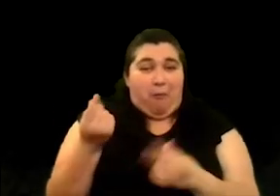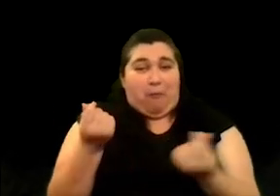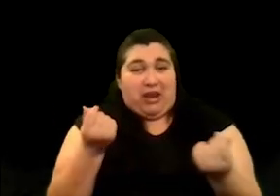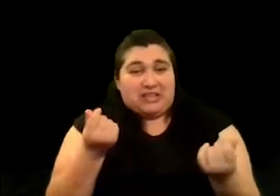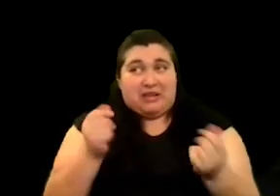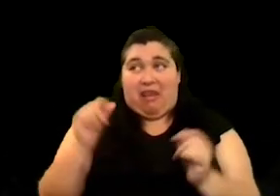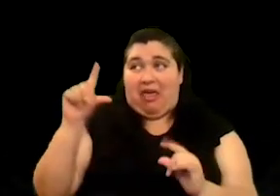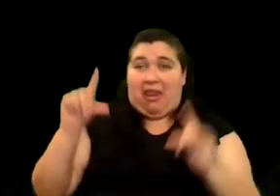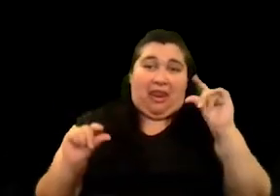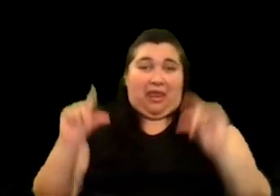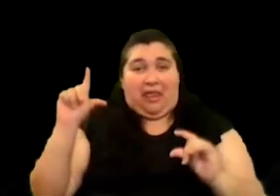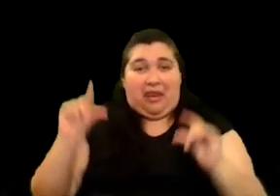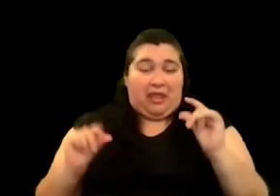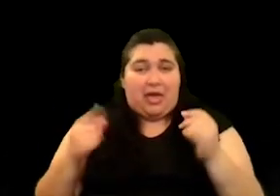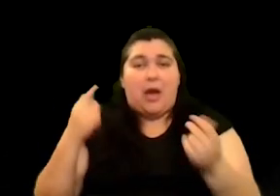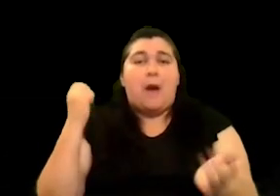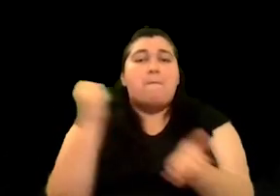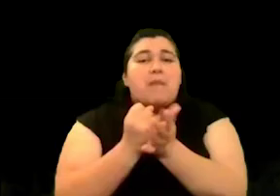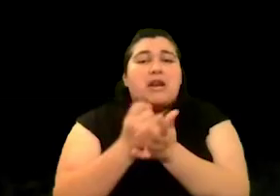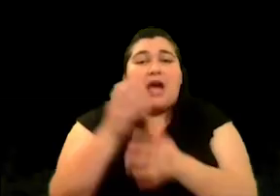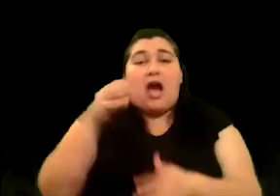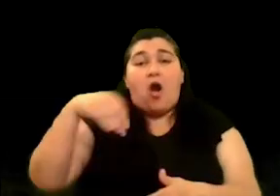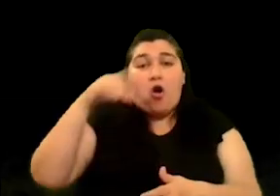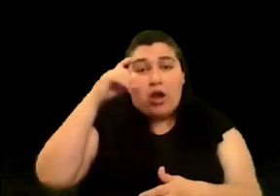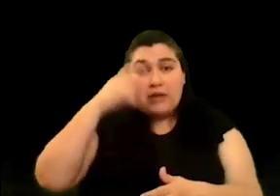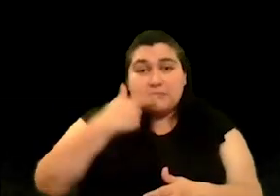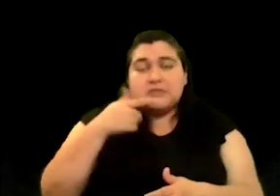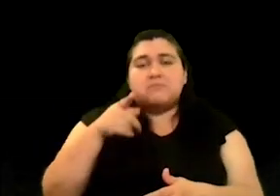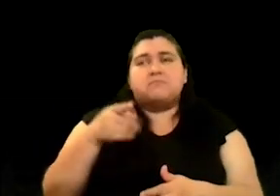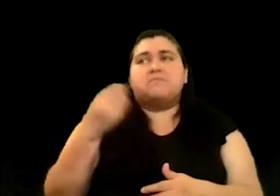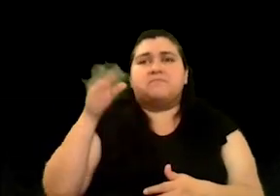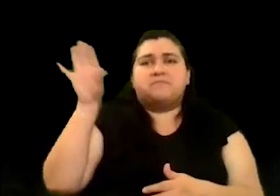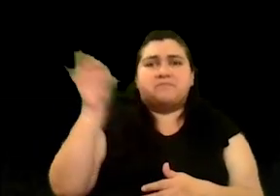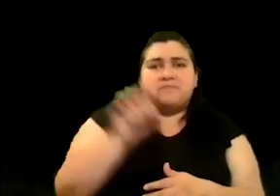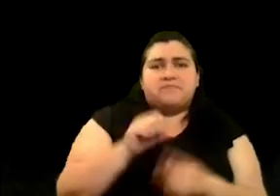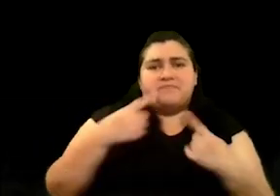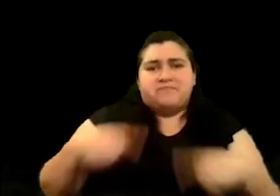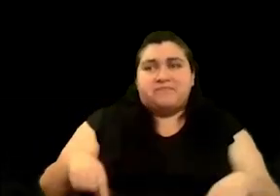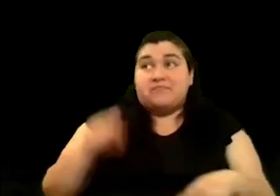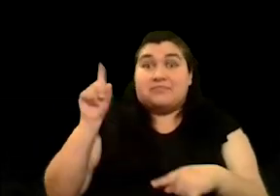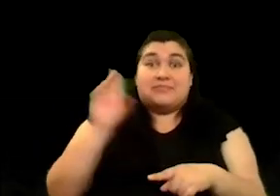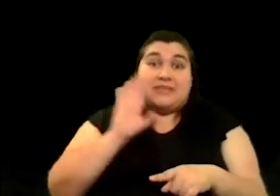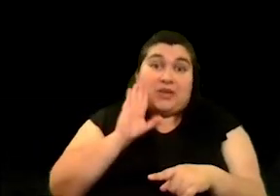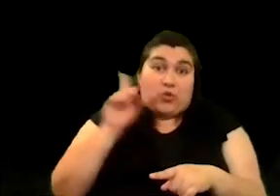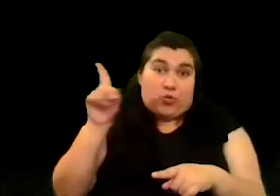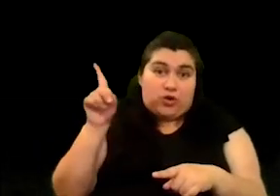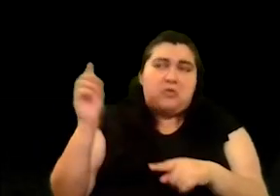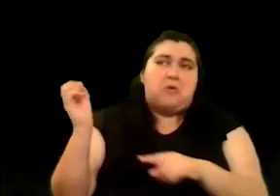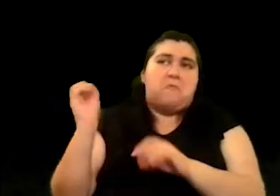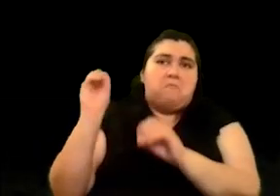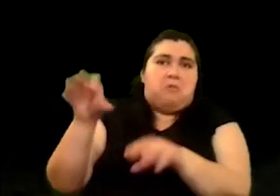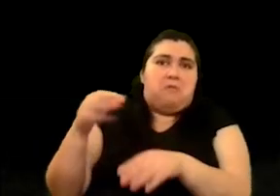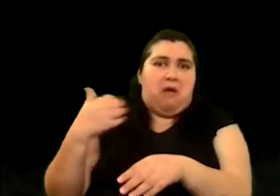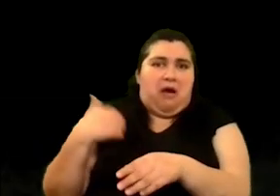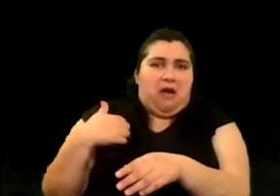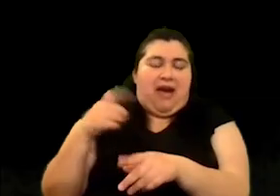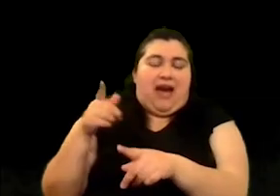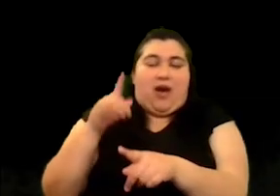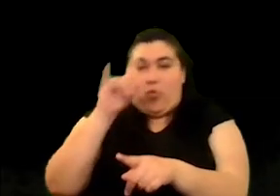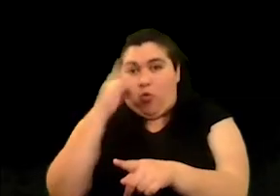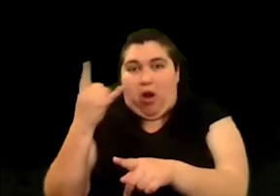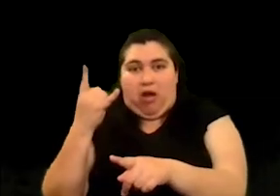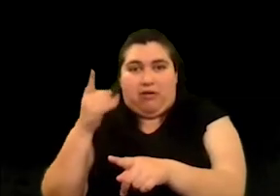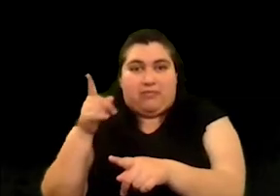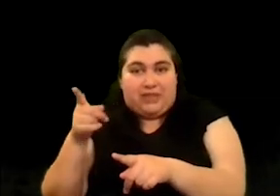traían productos marcas OEM, donde la marca la colocaban en Estados Unidos, en una LLC. Ese esquema